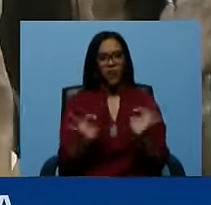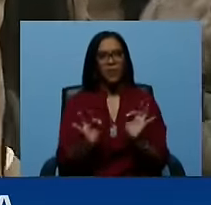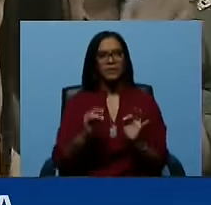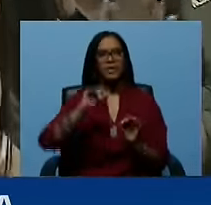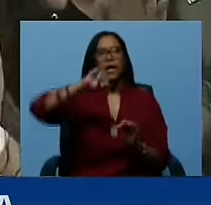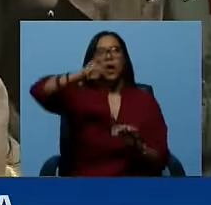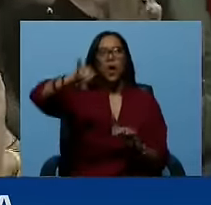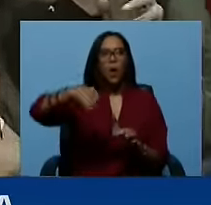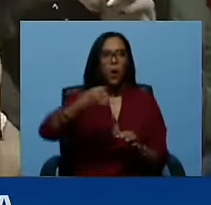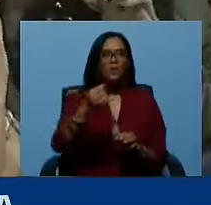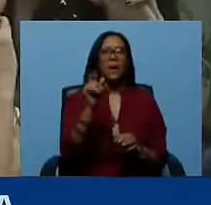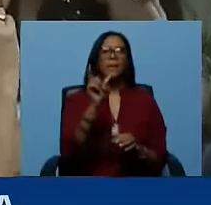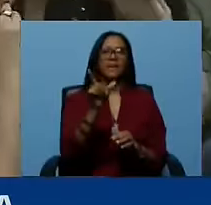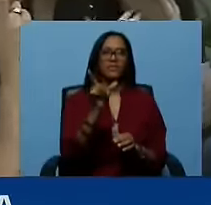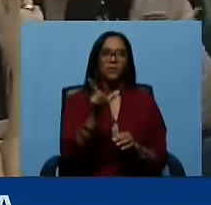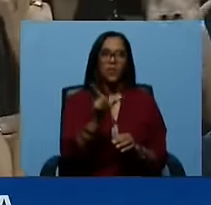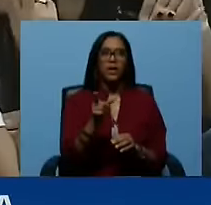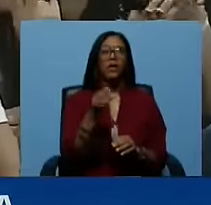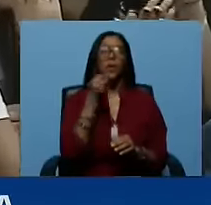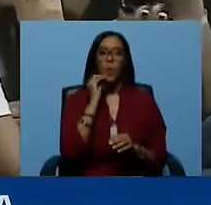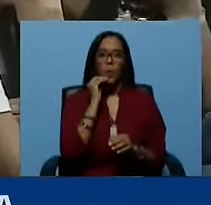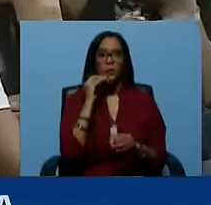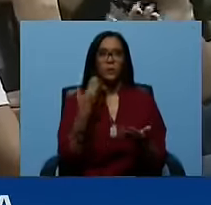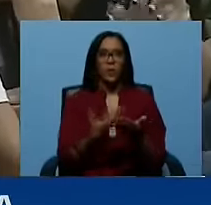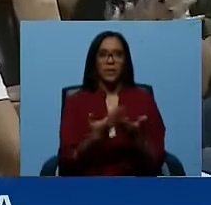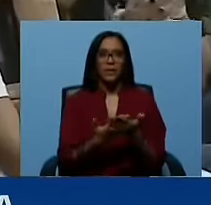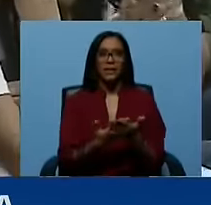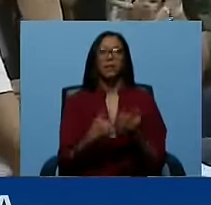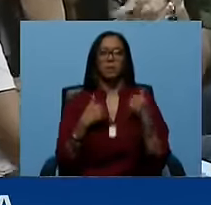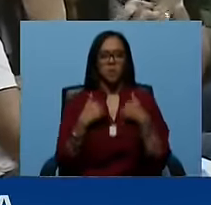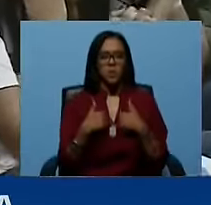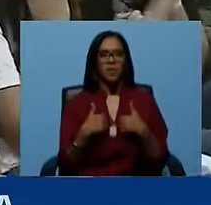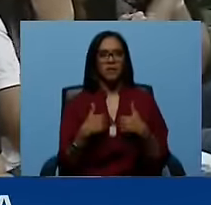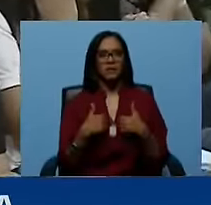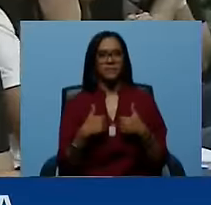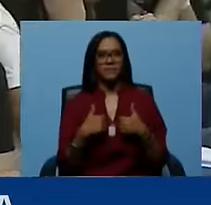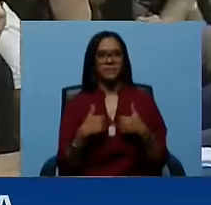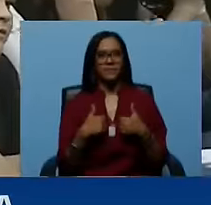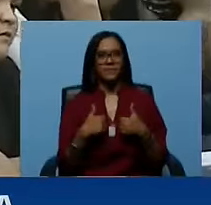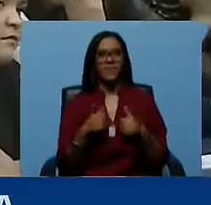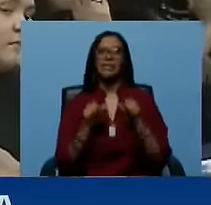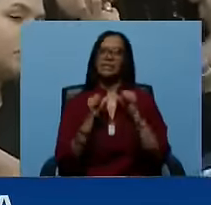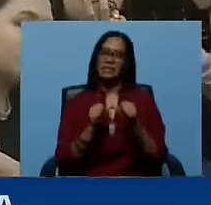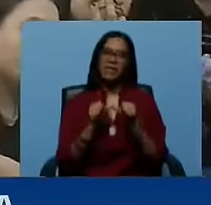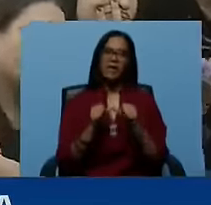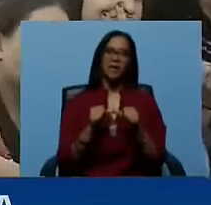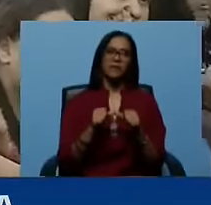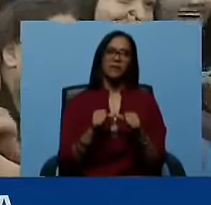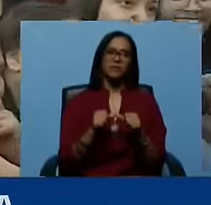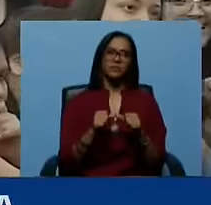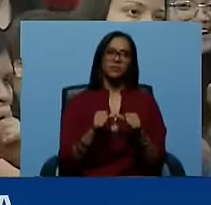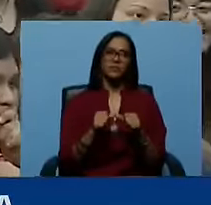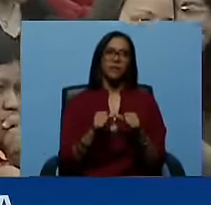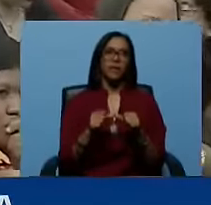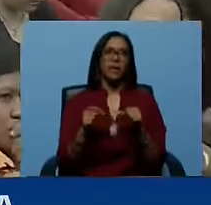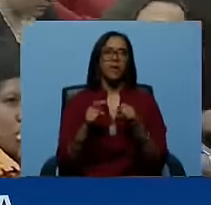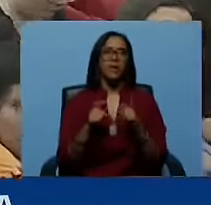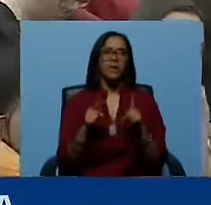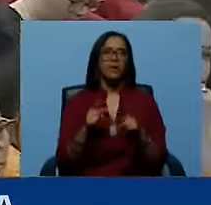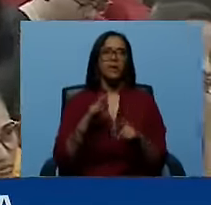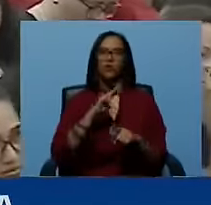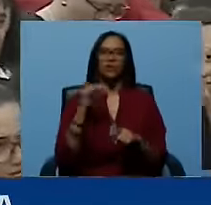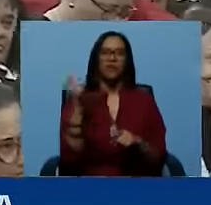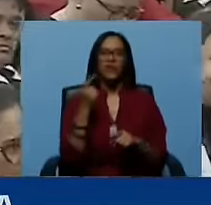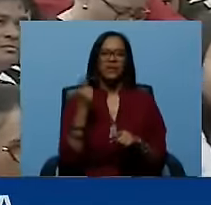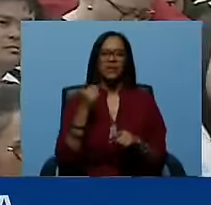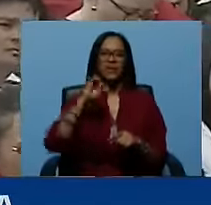JPSUV, Juventud del Partido, muy bien, sigue siendo. Pero no debe ser solo la